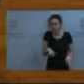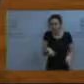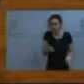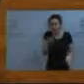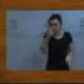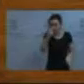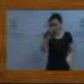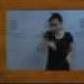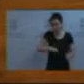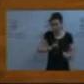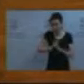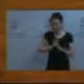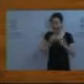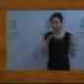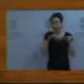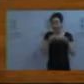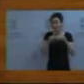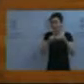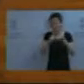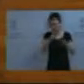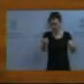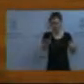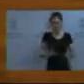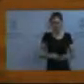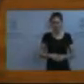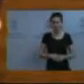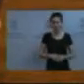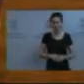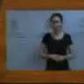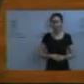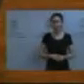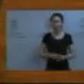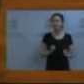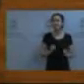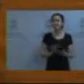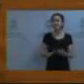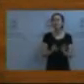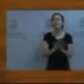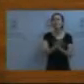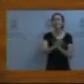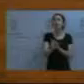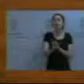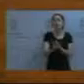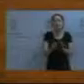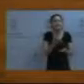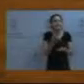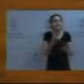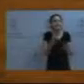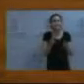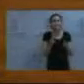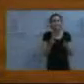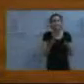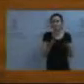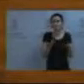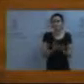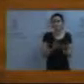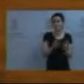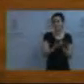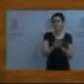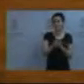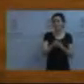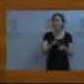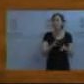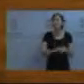sirve, díganlo, pero no vengan con esta PNL. O sea, hagan una proposición no de ley para que